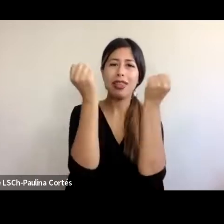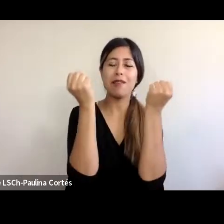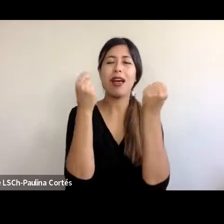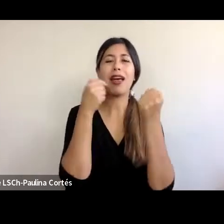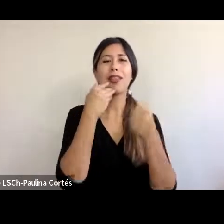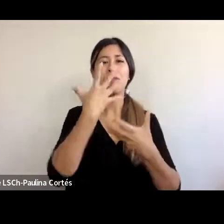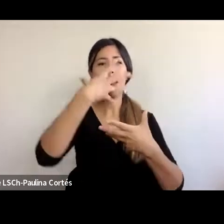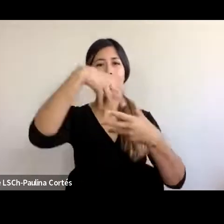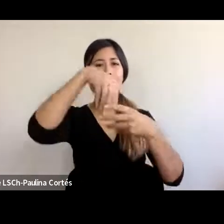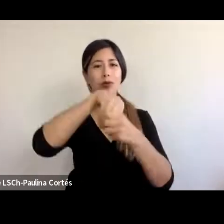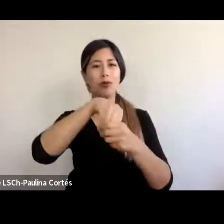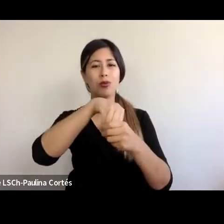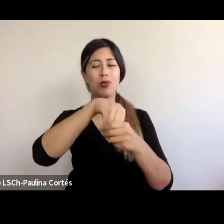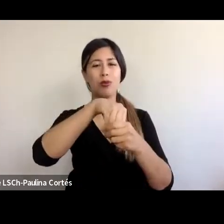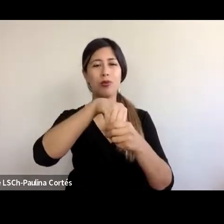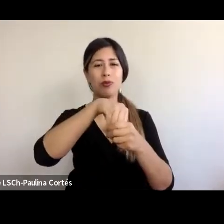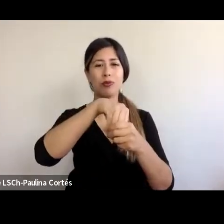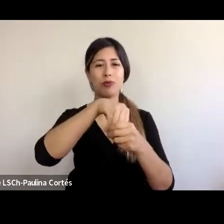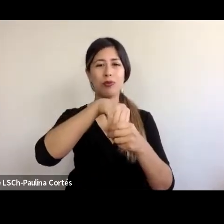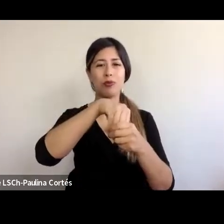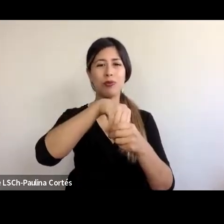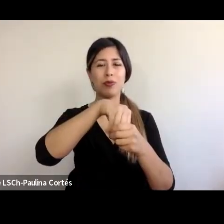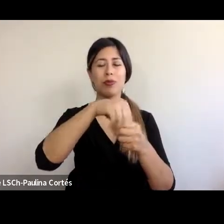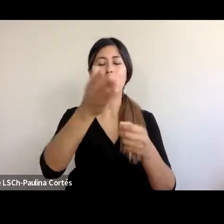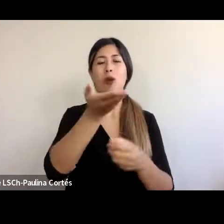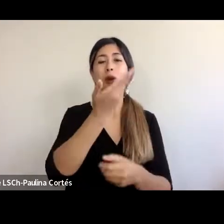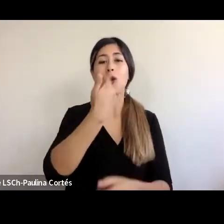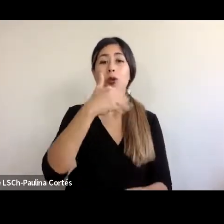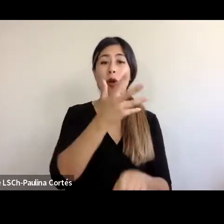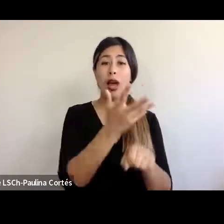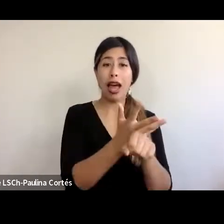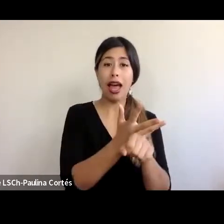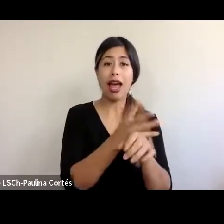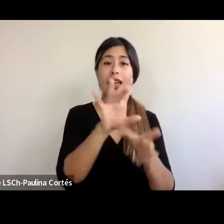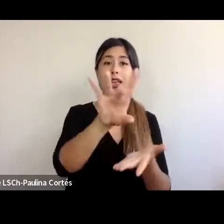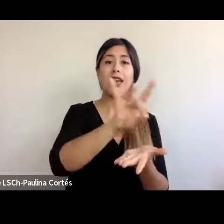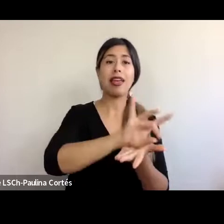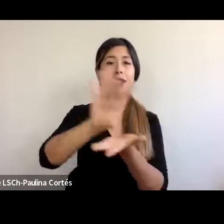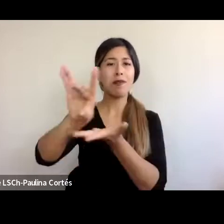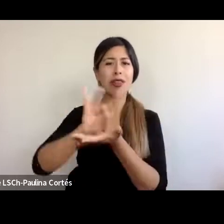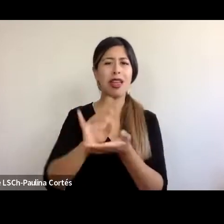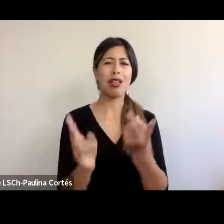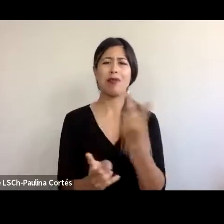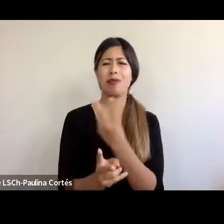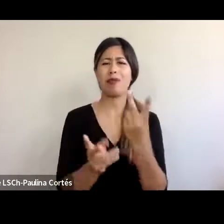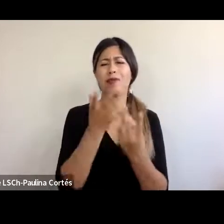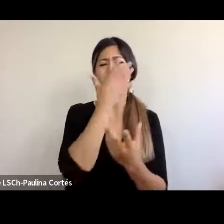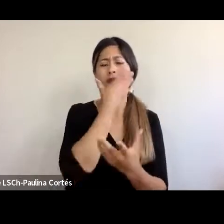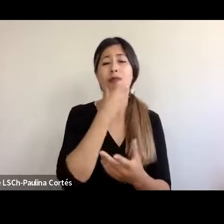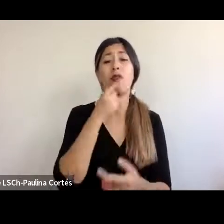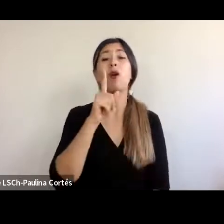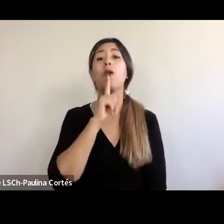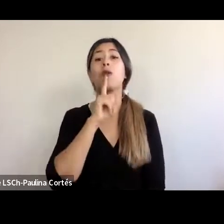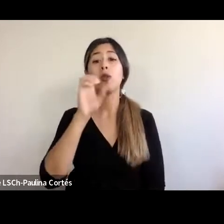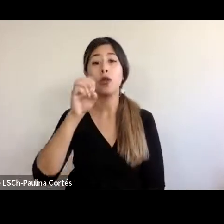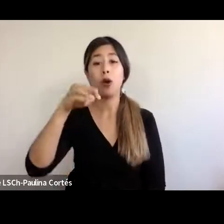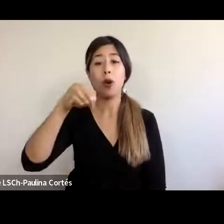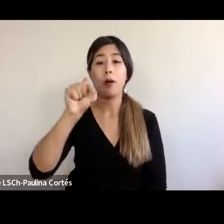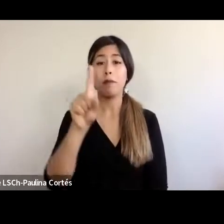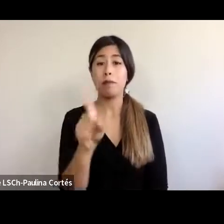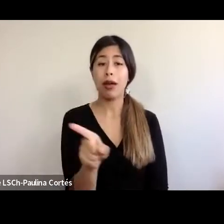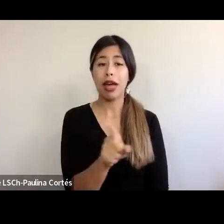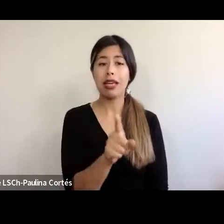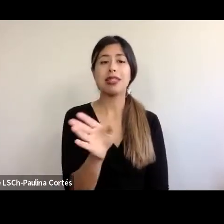difusión, donde vamos a tener a dos invitados maravillosos, Tomás